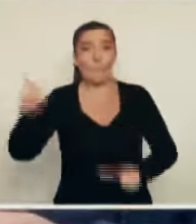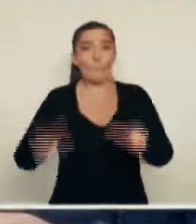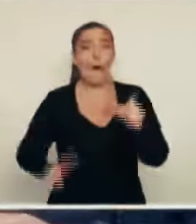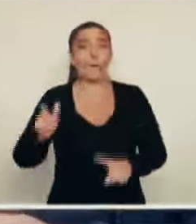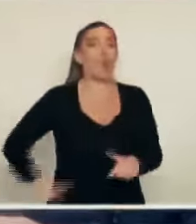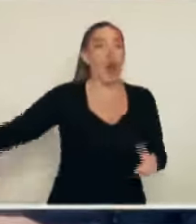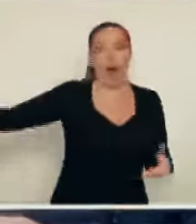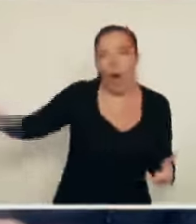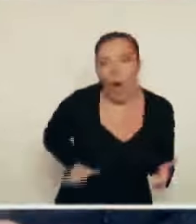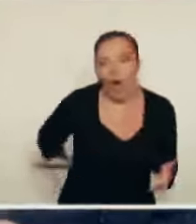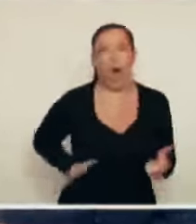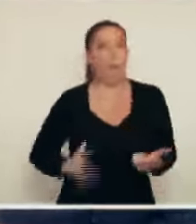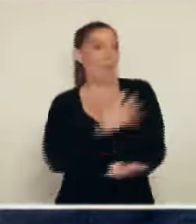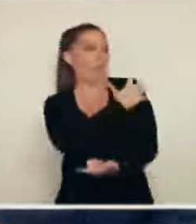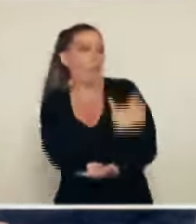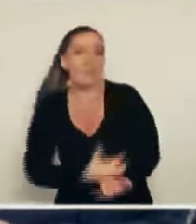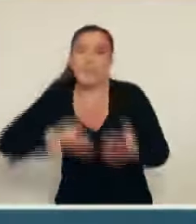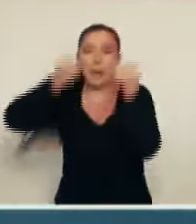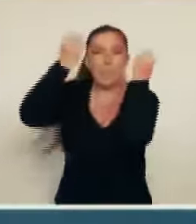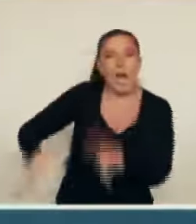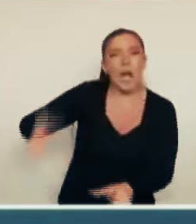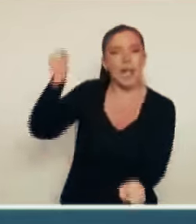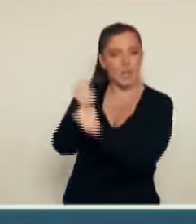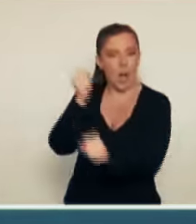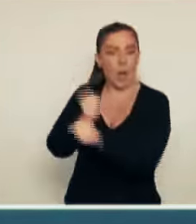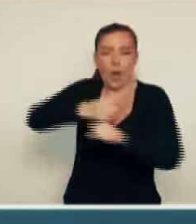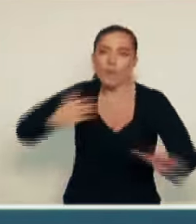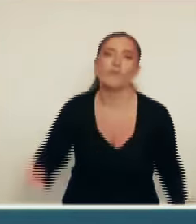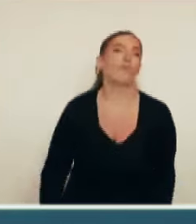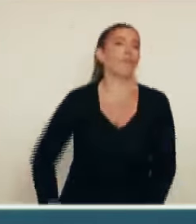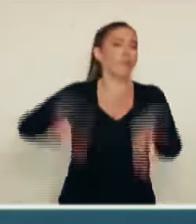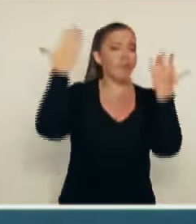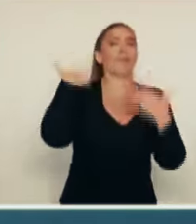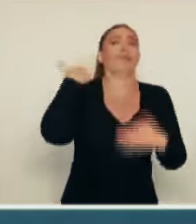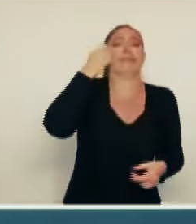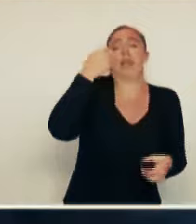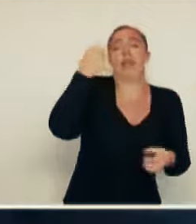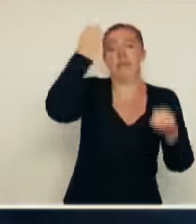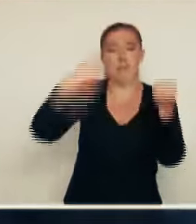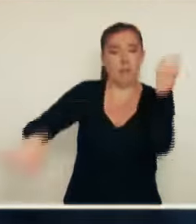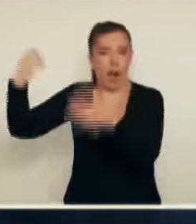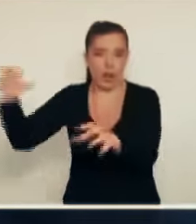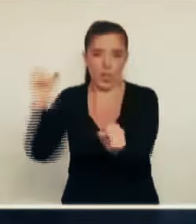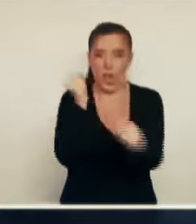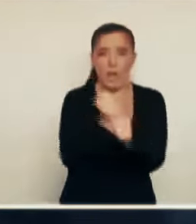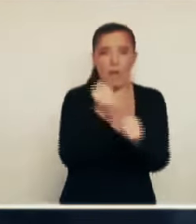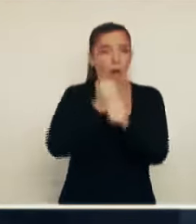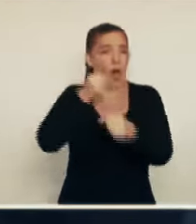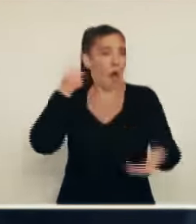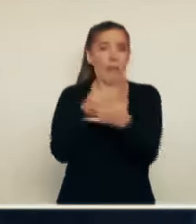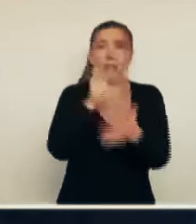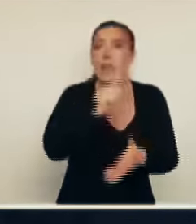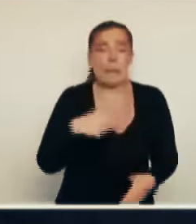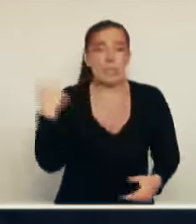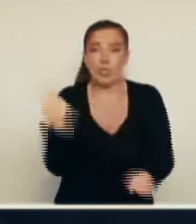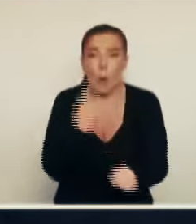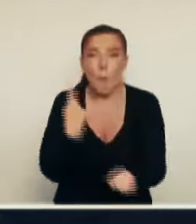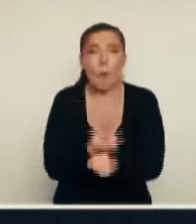de hambre, pierde el trabajo, aumenta la desocupación, no puede llegar a fin de mes, ¿de qué